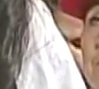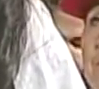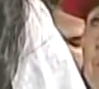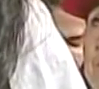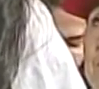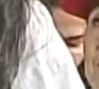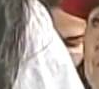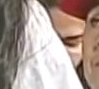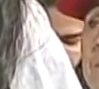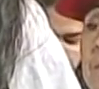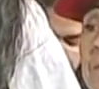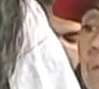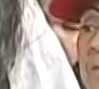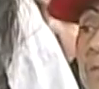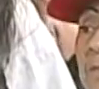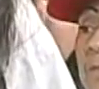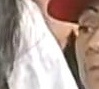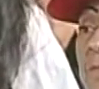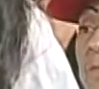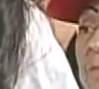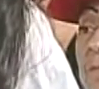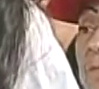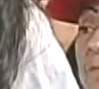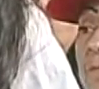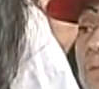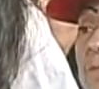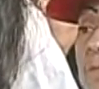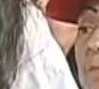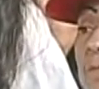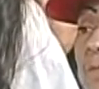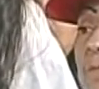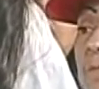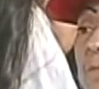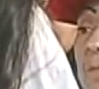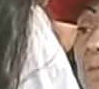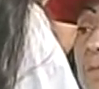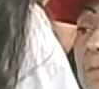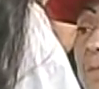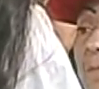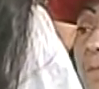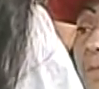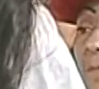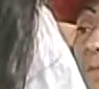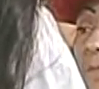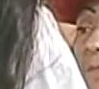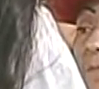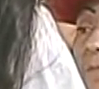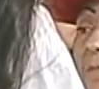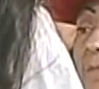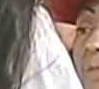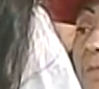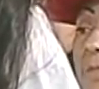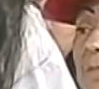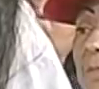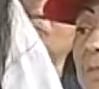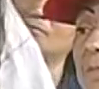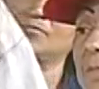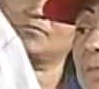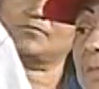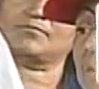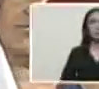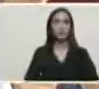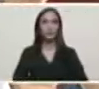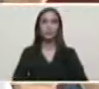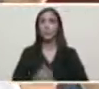una larga disertación realizada por el movimiento viviendo venezolano en el marco del plan de recuperación crecimiento y